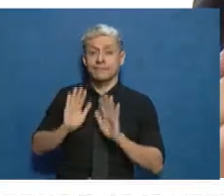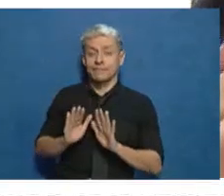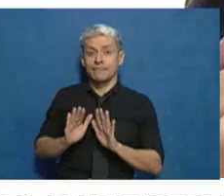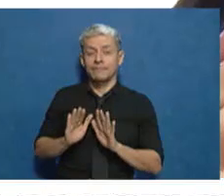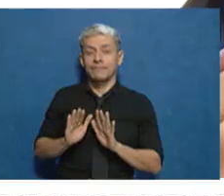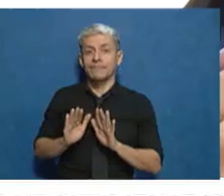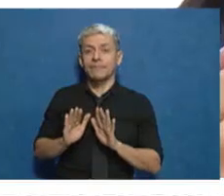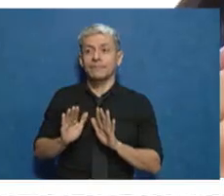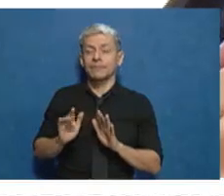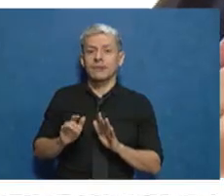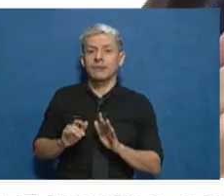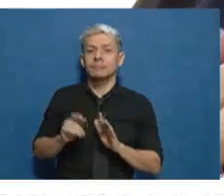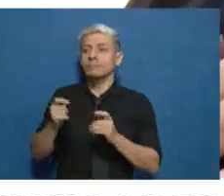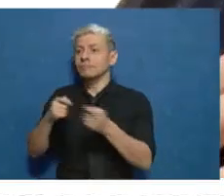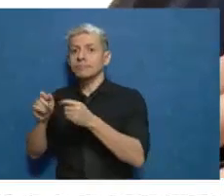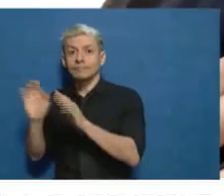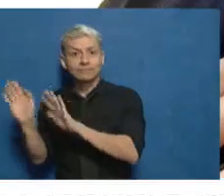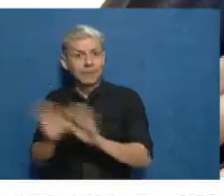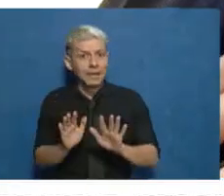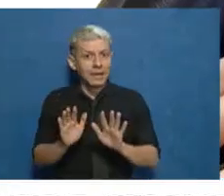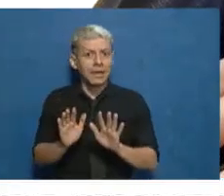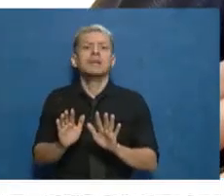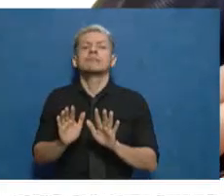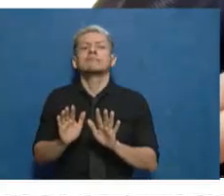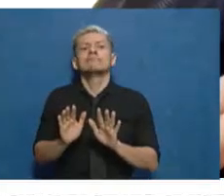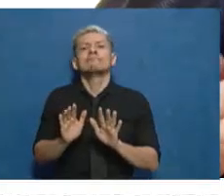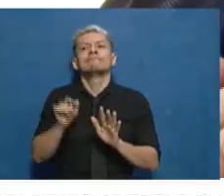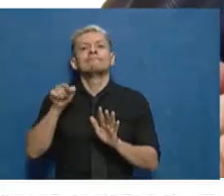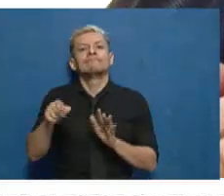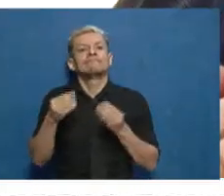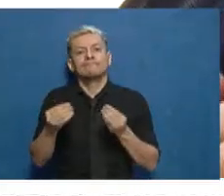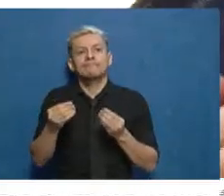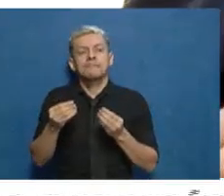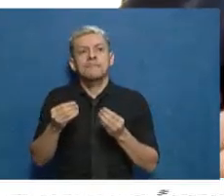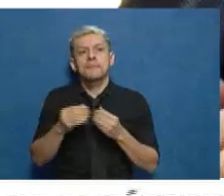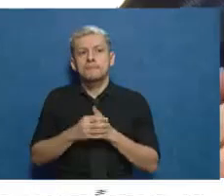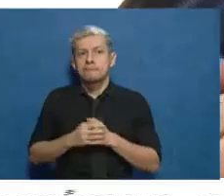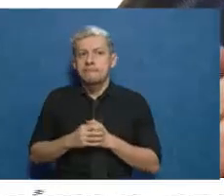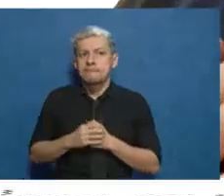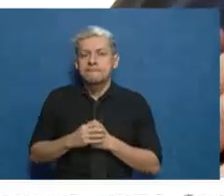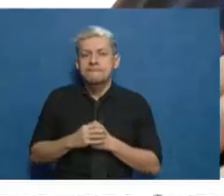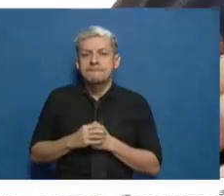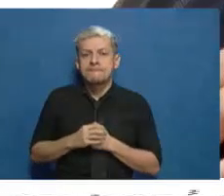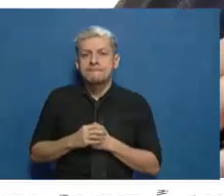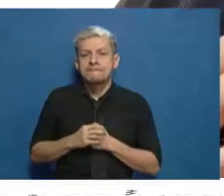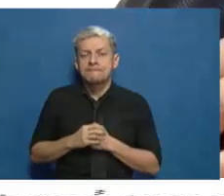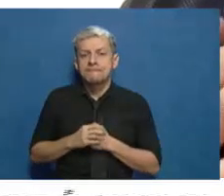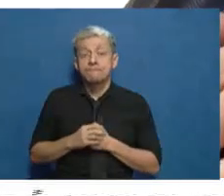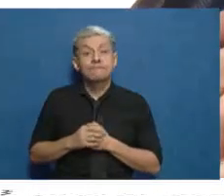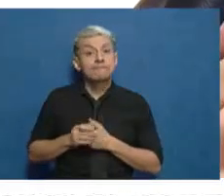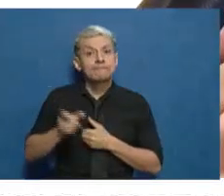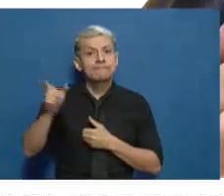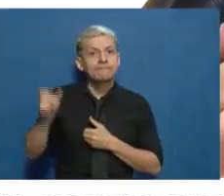las estructuras de los comercios, porque acá no es que se va a sancionar, sino es que el comerciante tiene